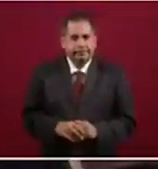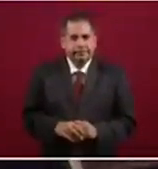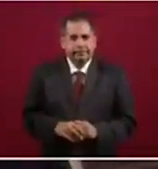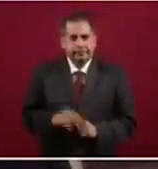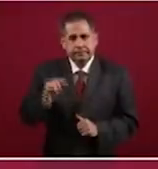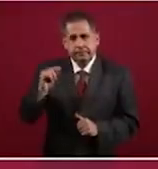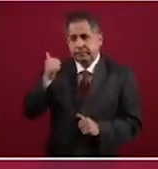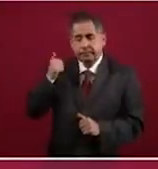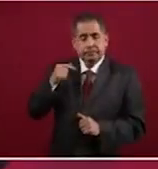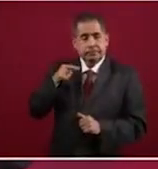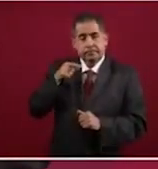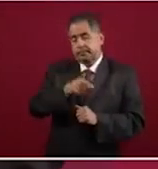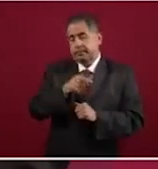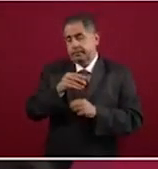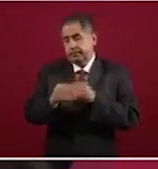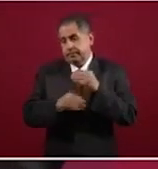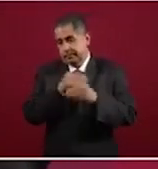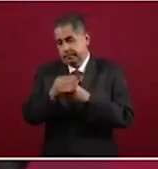pelearon,